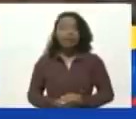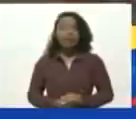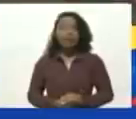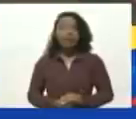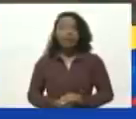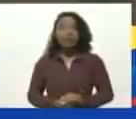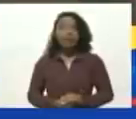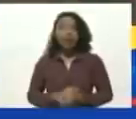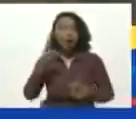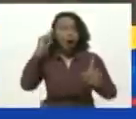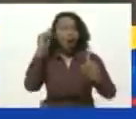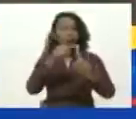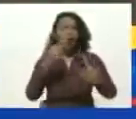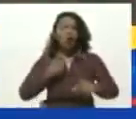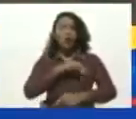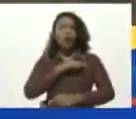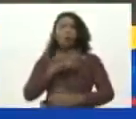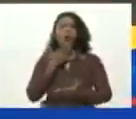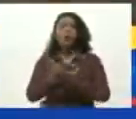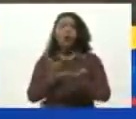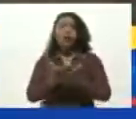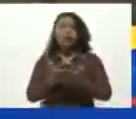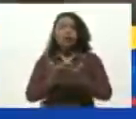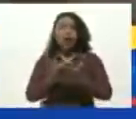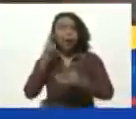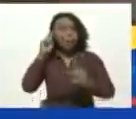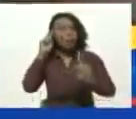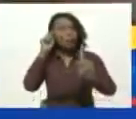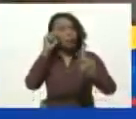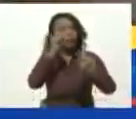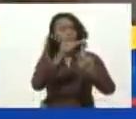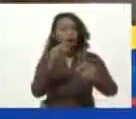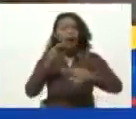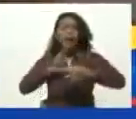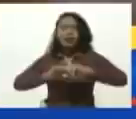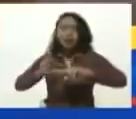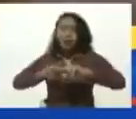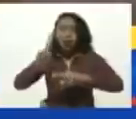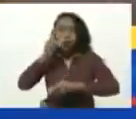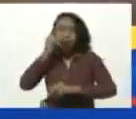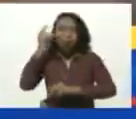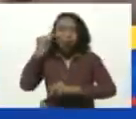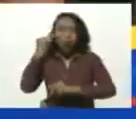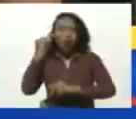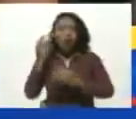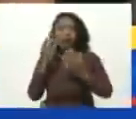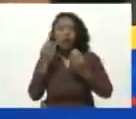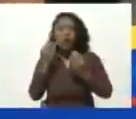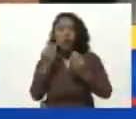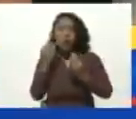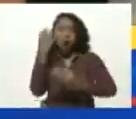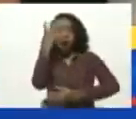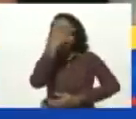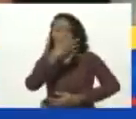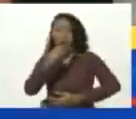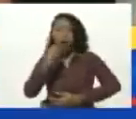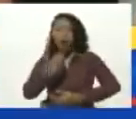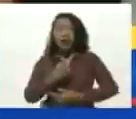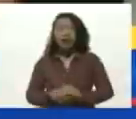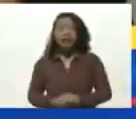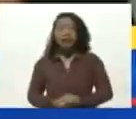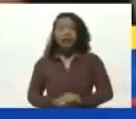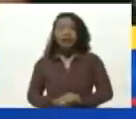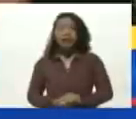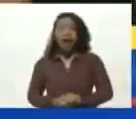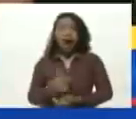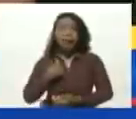La meta nuestra que nos hemos propuesto es vacunar a niños, niñas y muy jóvenes. A mí no me